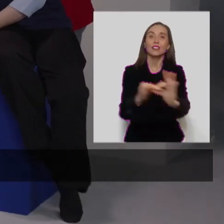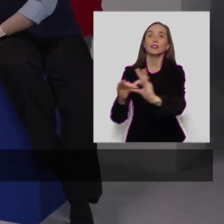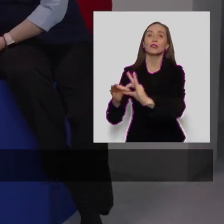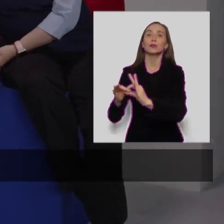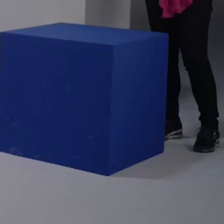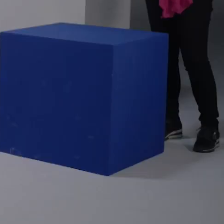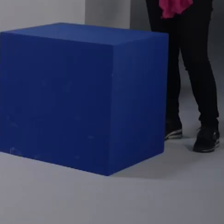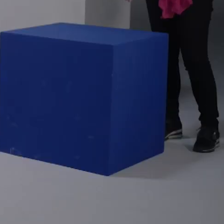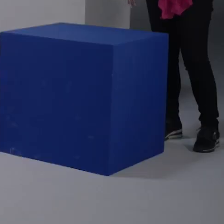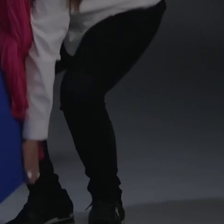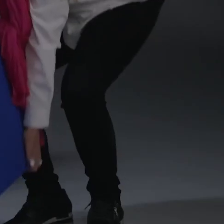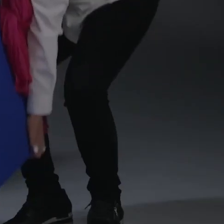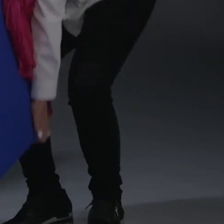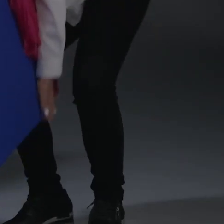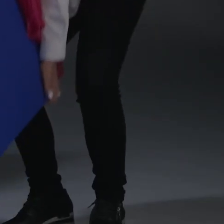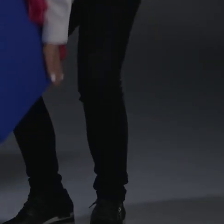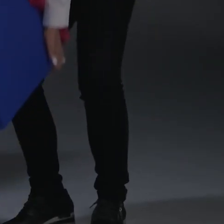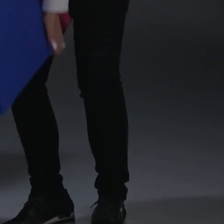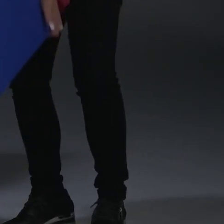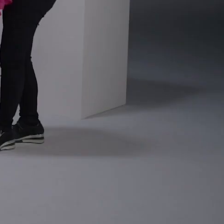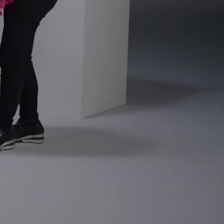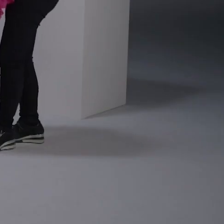une!